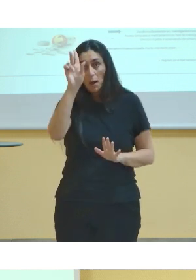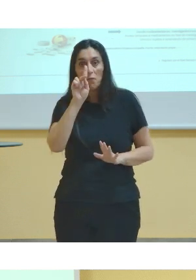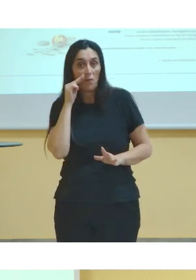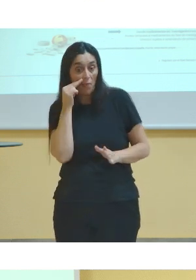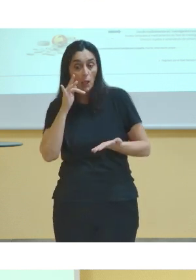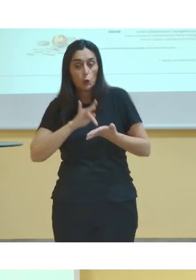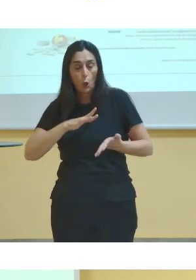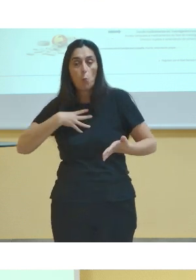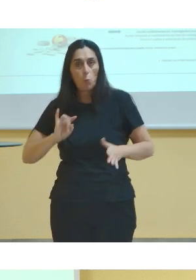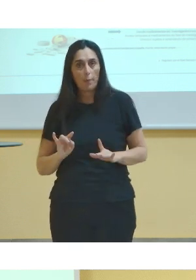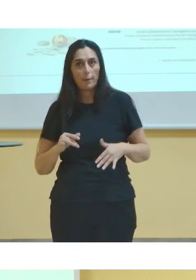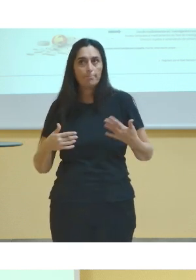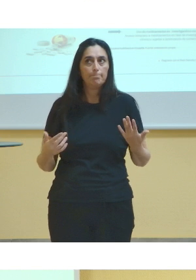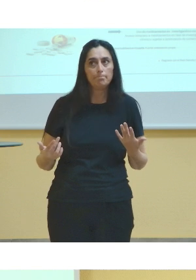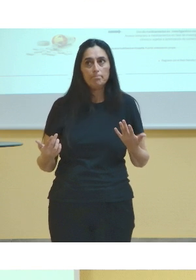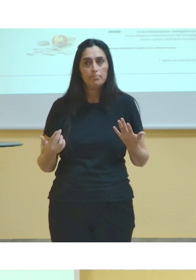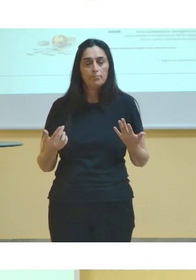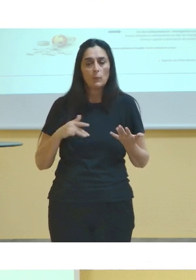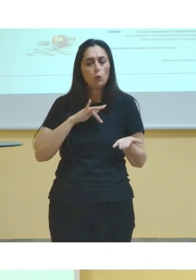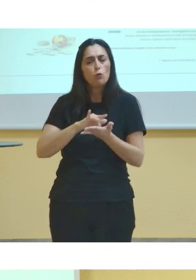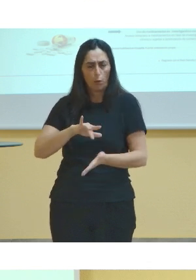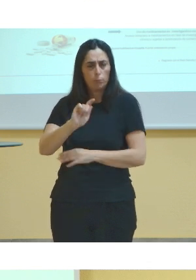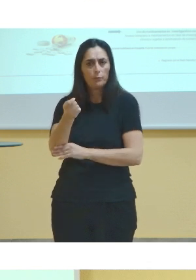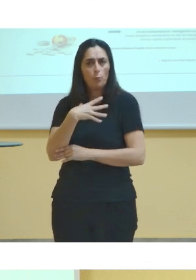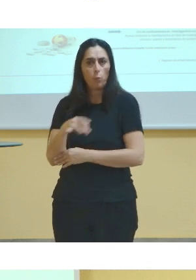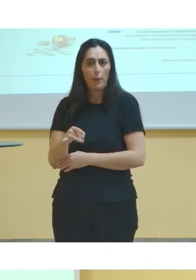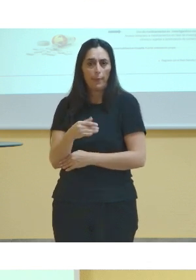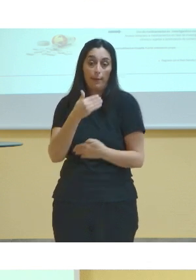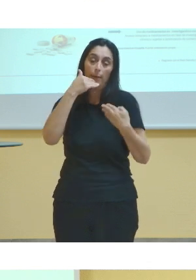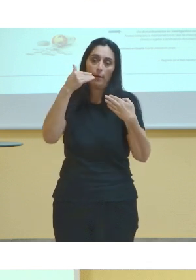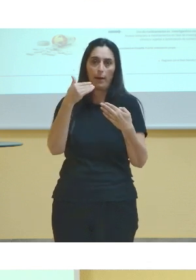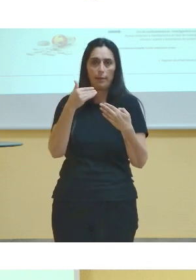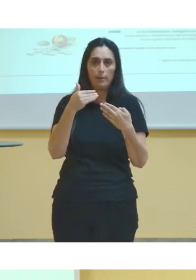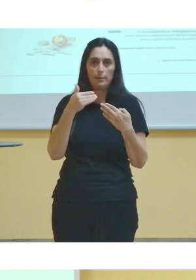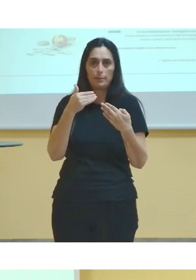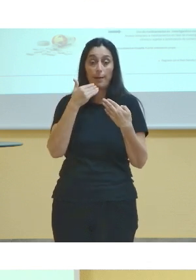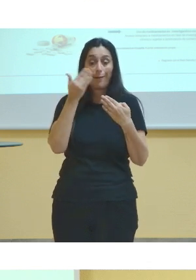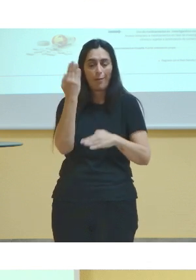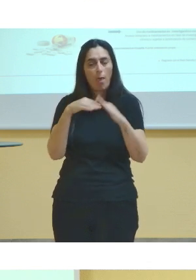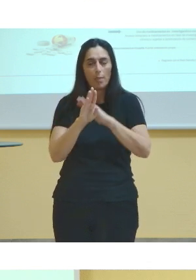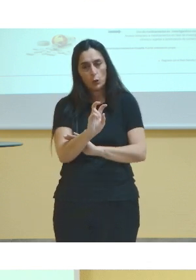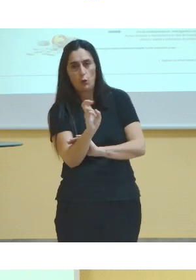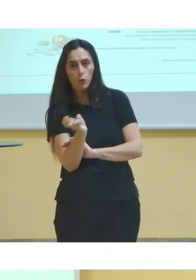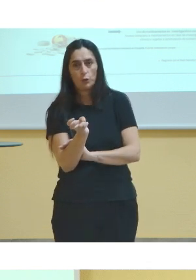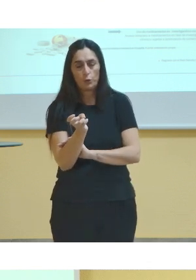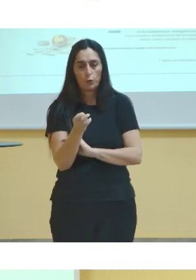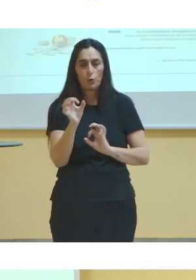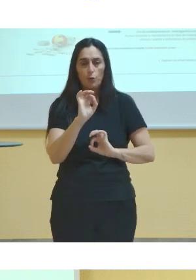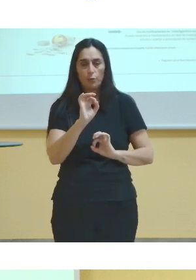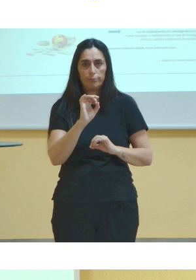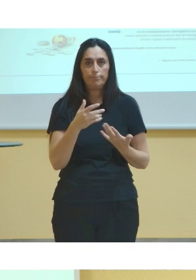pues podemos también llegar a ellos a través de otros tipos de accesos, ¿no?